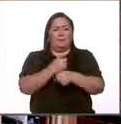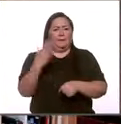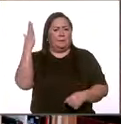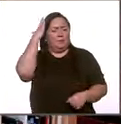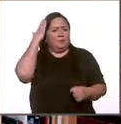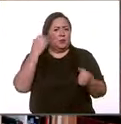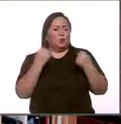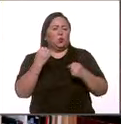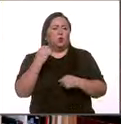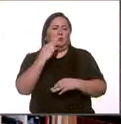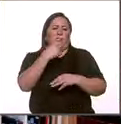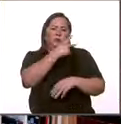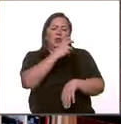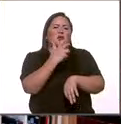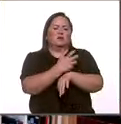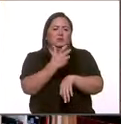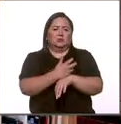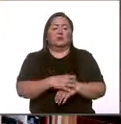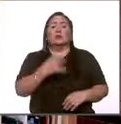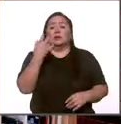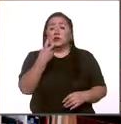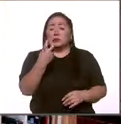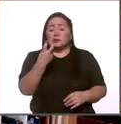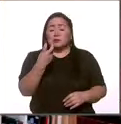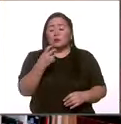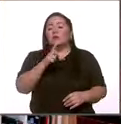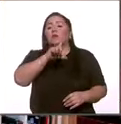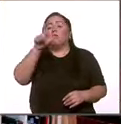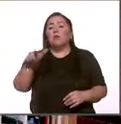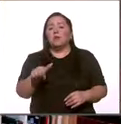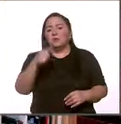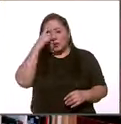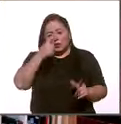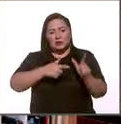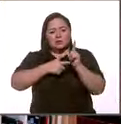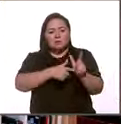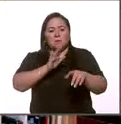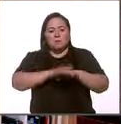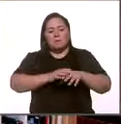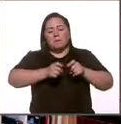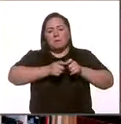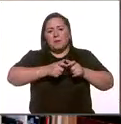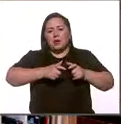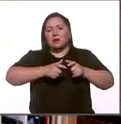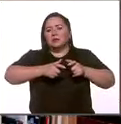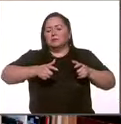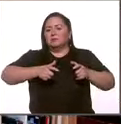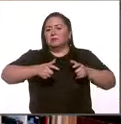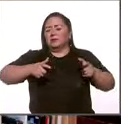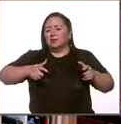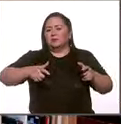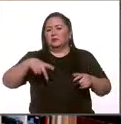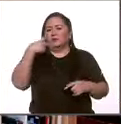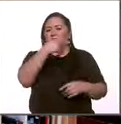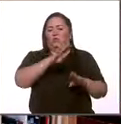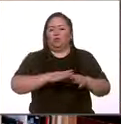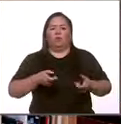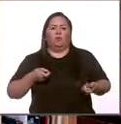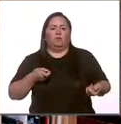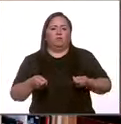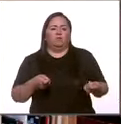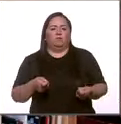potencia americana y fue la plataforma para seguir creciendo y expandiendo su dominio.